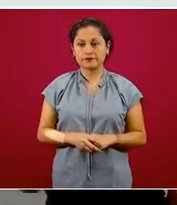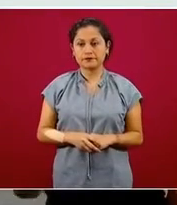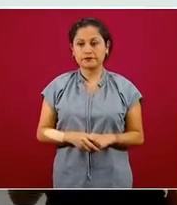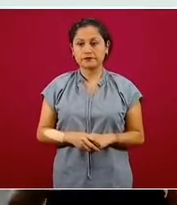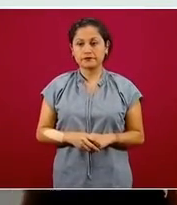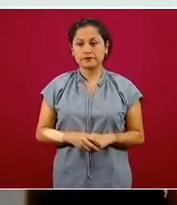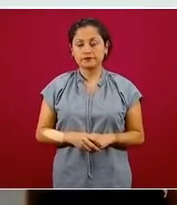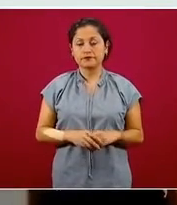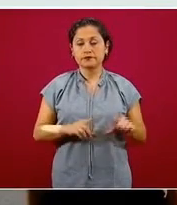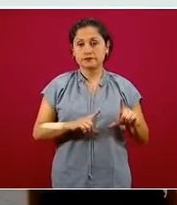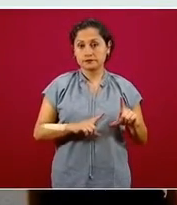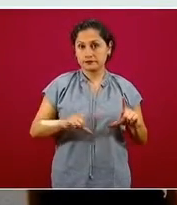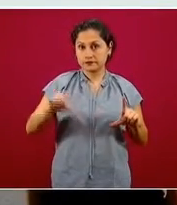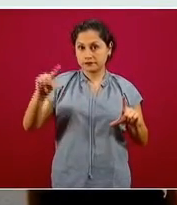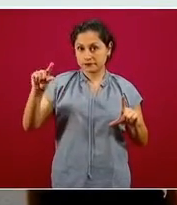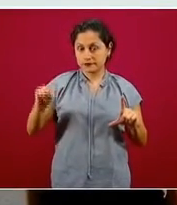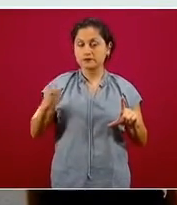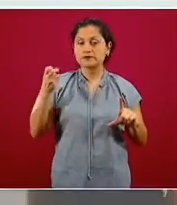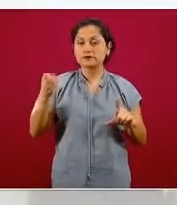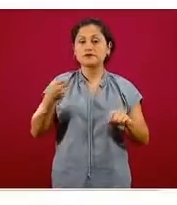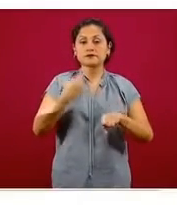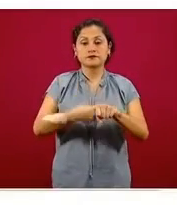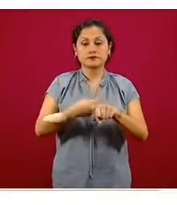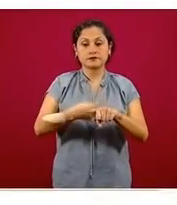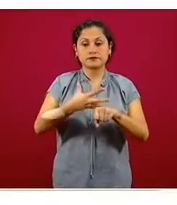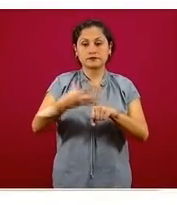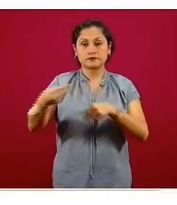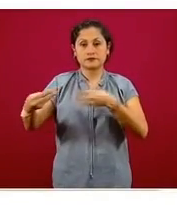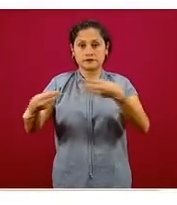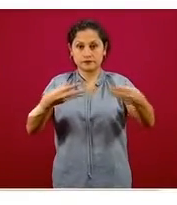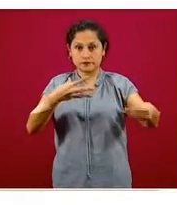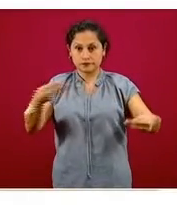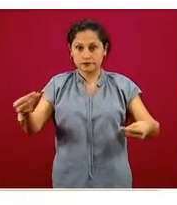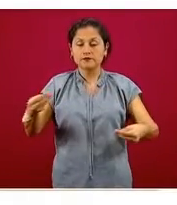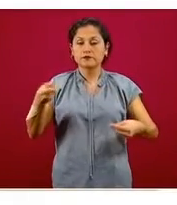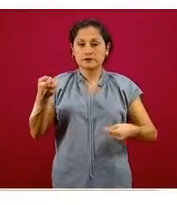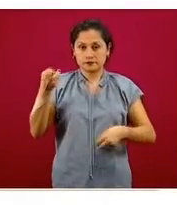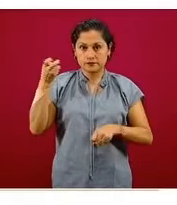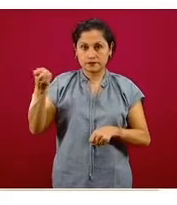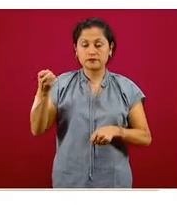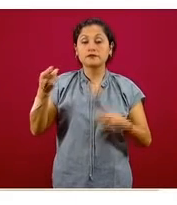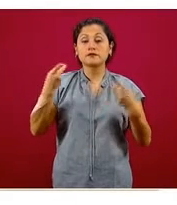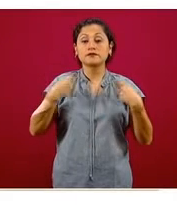curva epidémica, siempre compuesta por los casos ya confirmados, estos